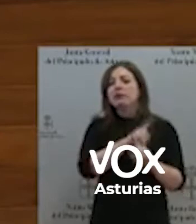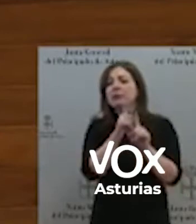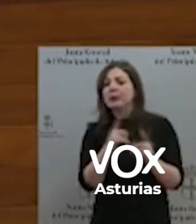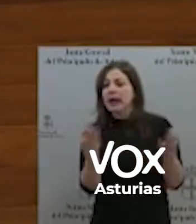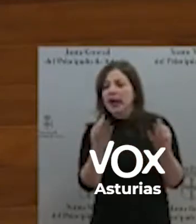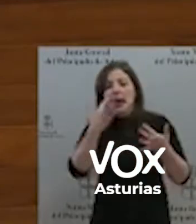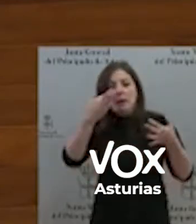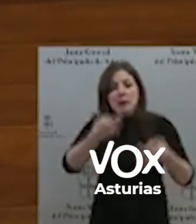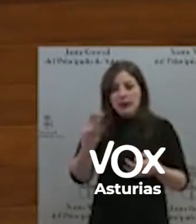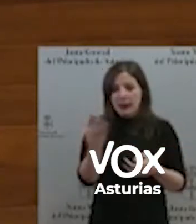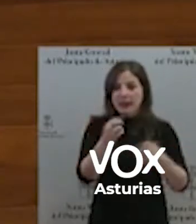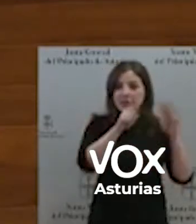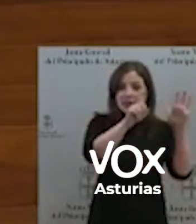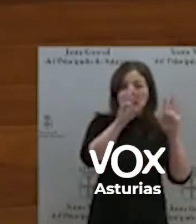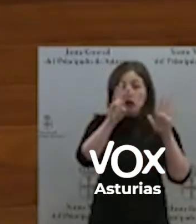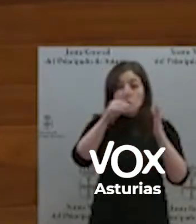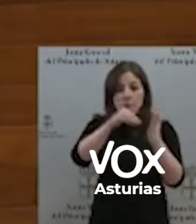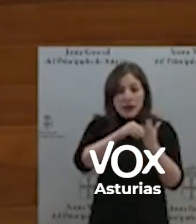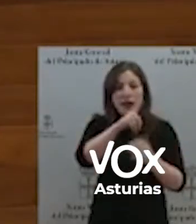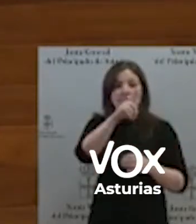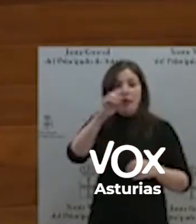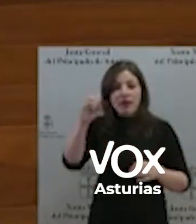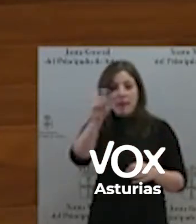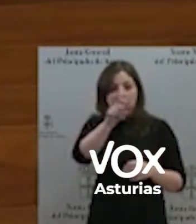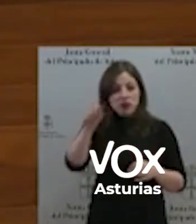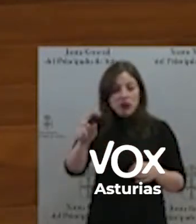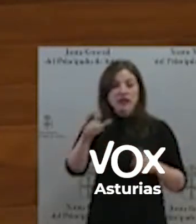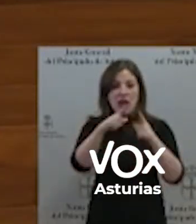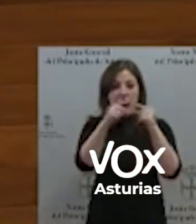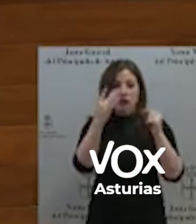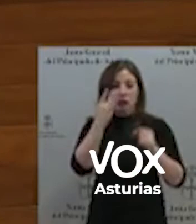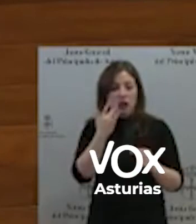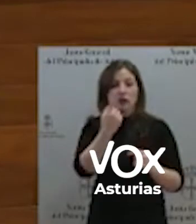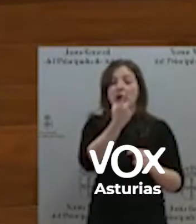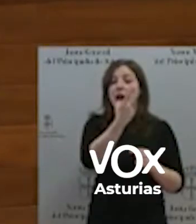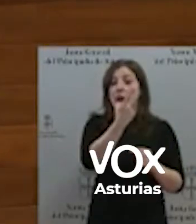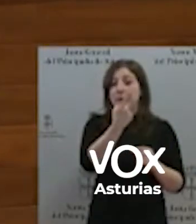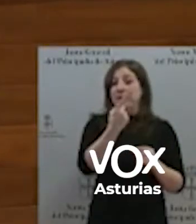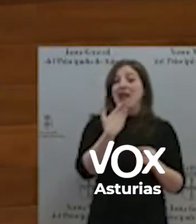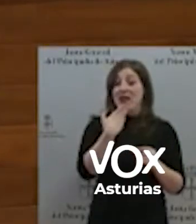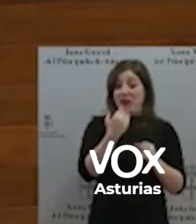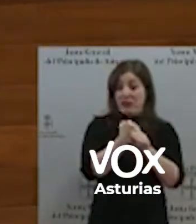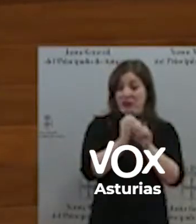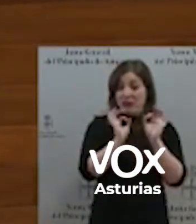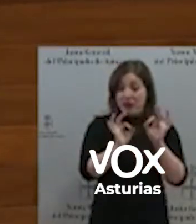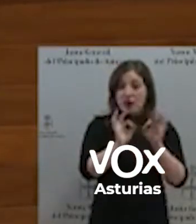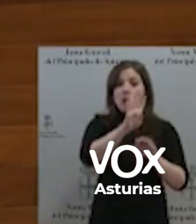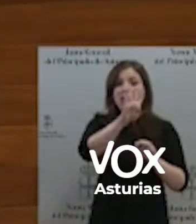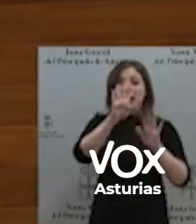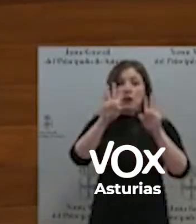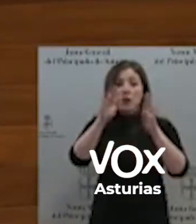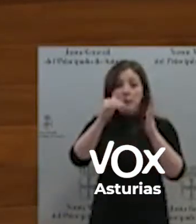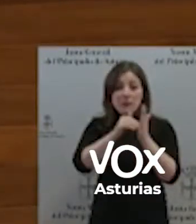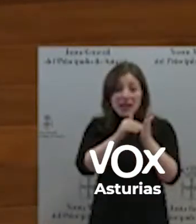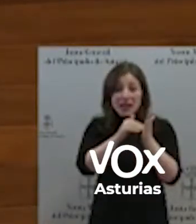68.100 asturianos menores de 25 años sin edad de trabajar, 49.000 ni trabajan ni buscan empleo,